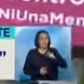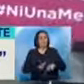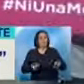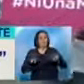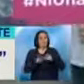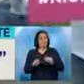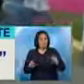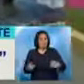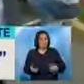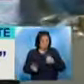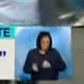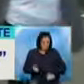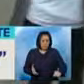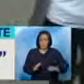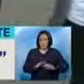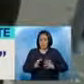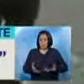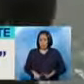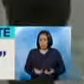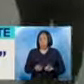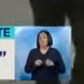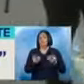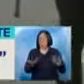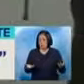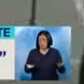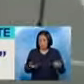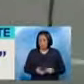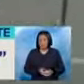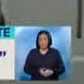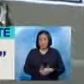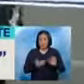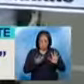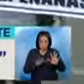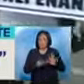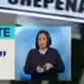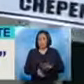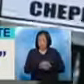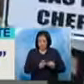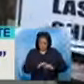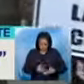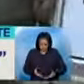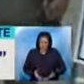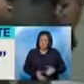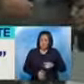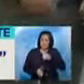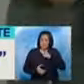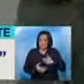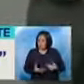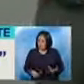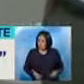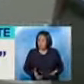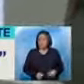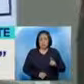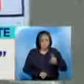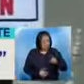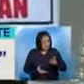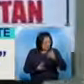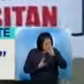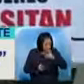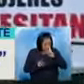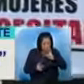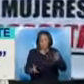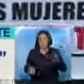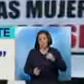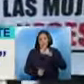mujer trae un hijo al mundo con cuántos, digamos, 9 meses en su vientre, con esos dolores. Entonces, tienen que tener respeto más